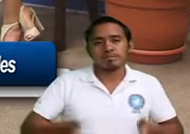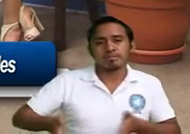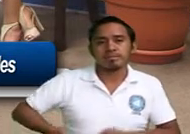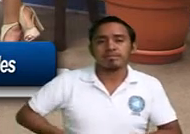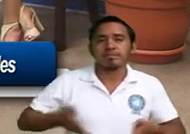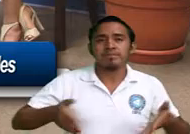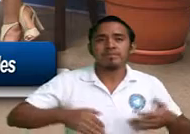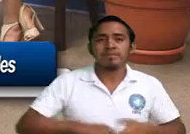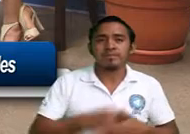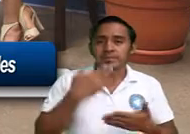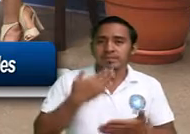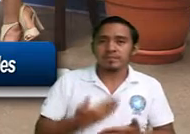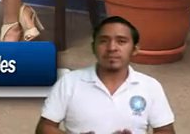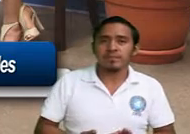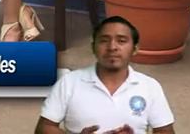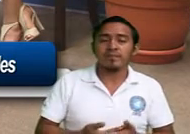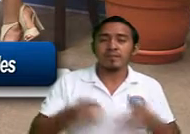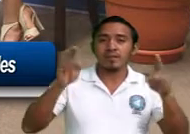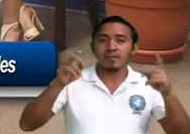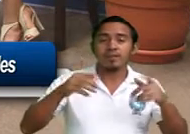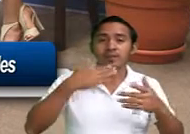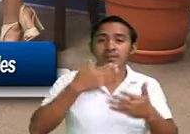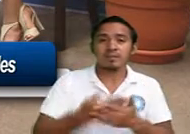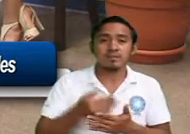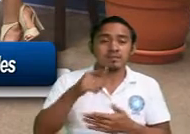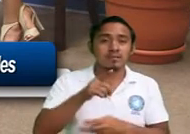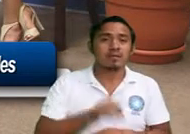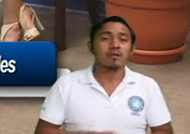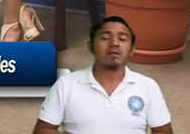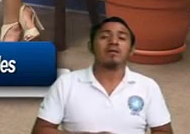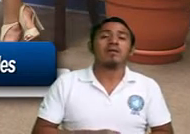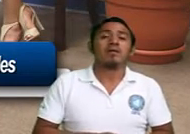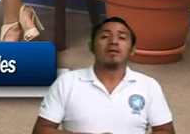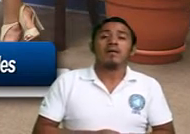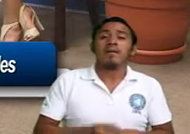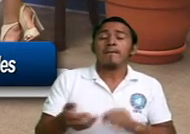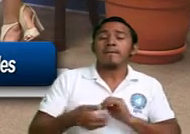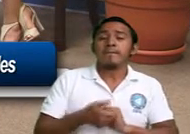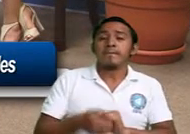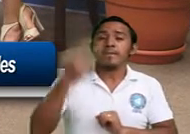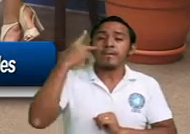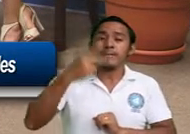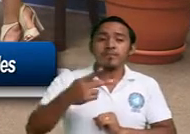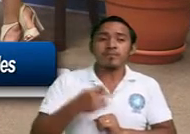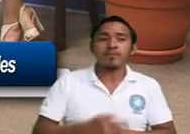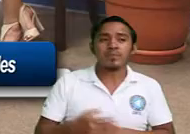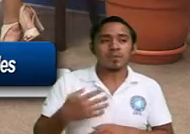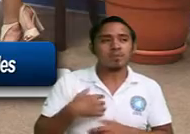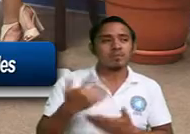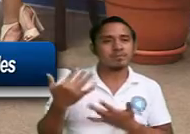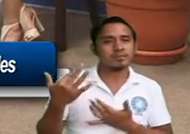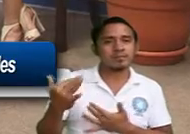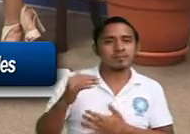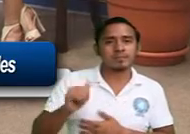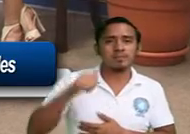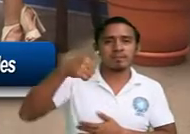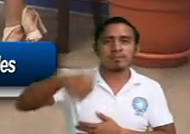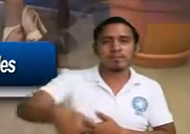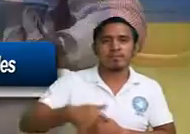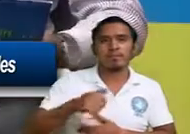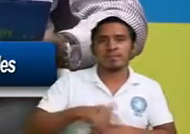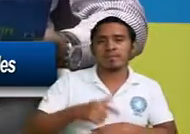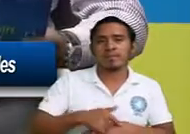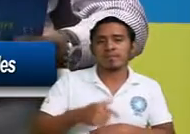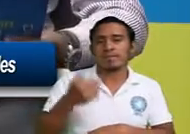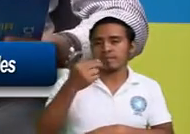pues. Gracias por este tema, gracias también a usted, amigo televidente, por habernos sintonizado. Le esperamos el día de mañana